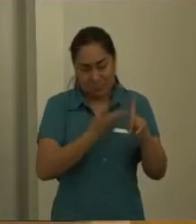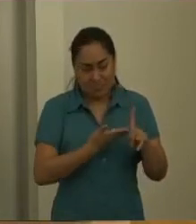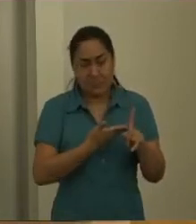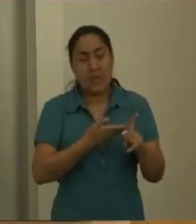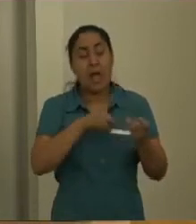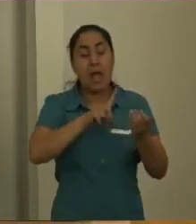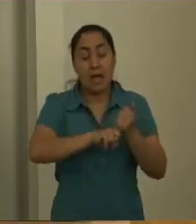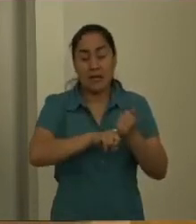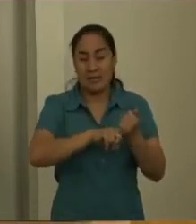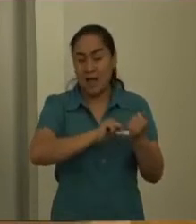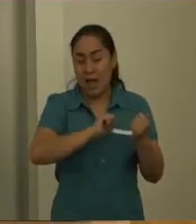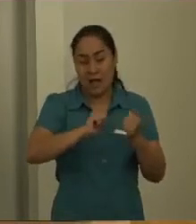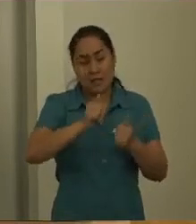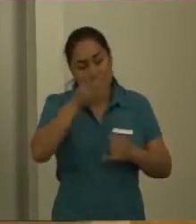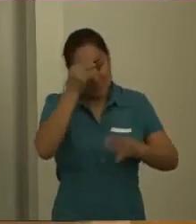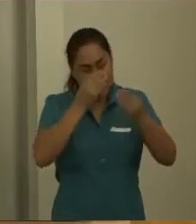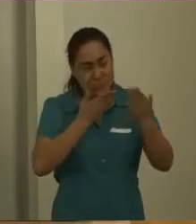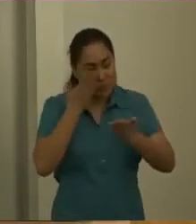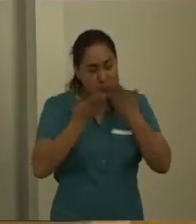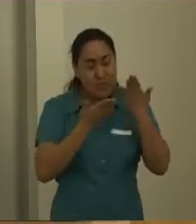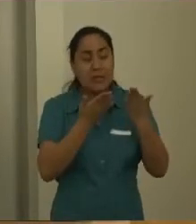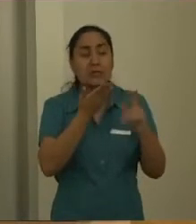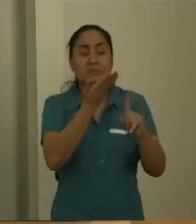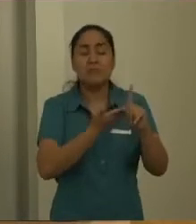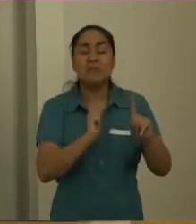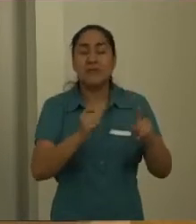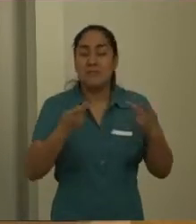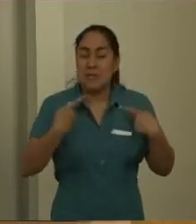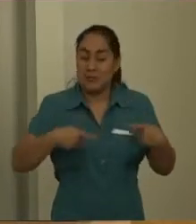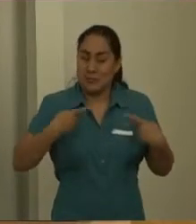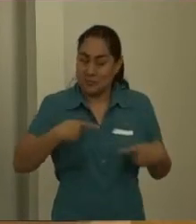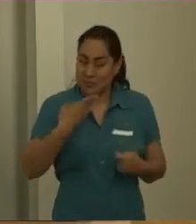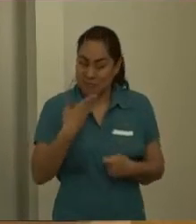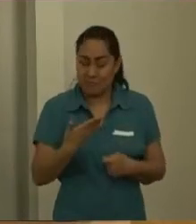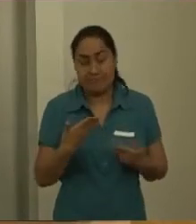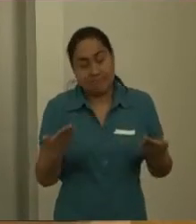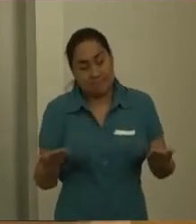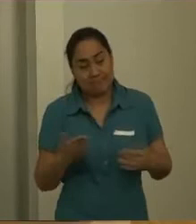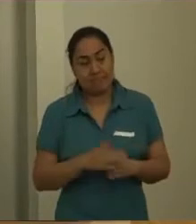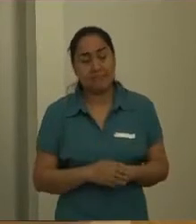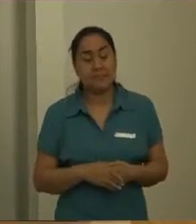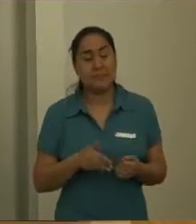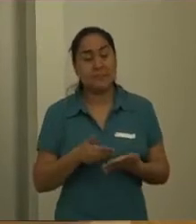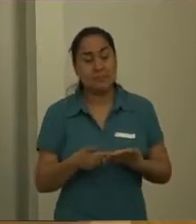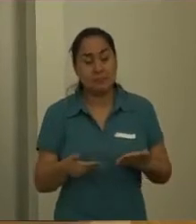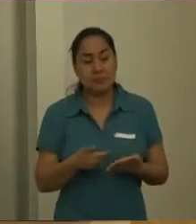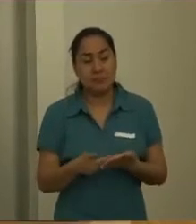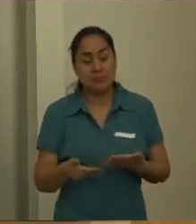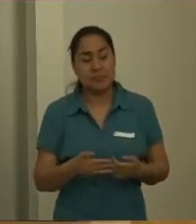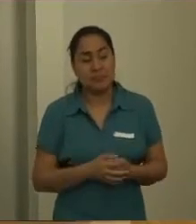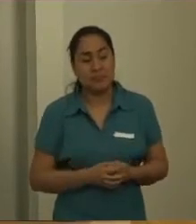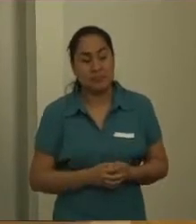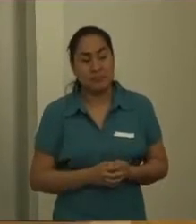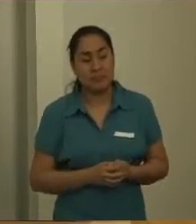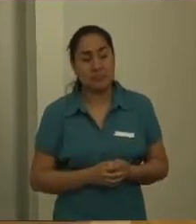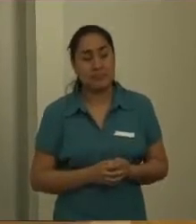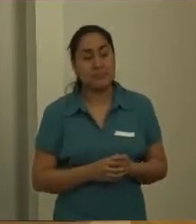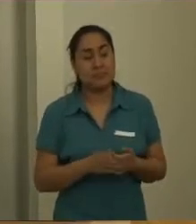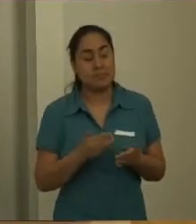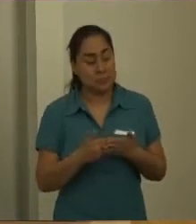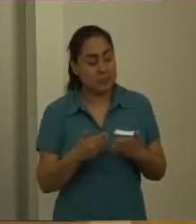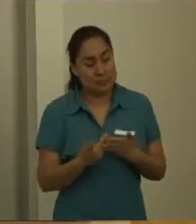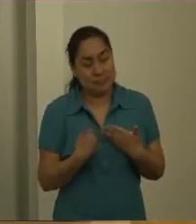académico como en el humano entonces pues pues les